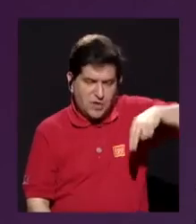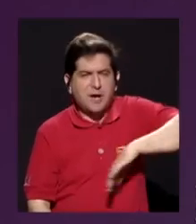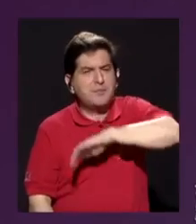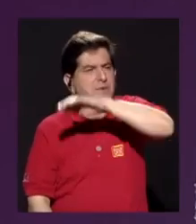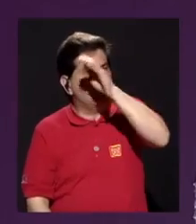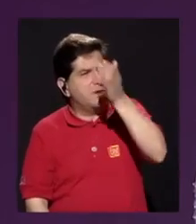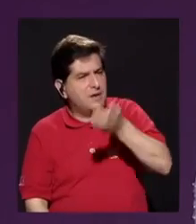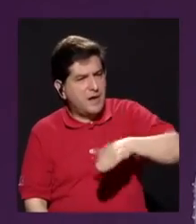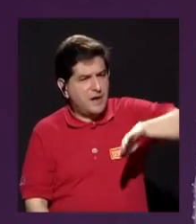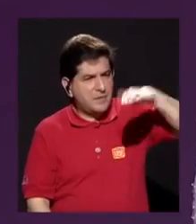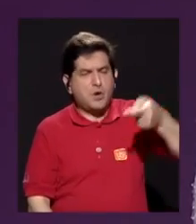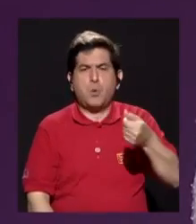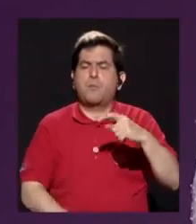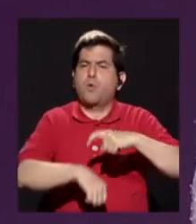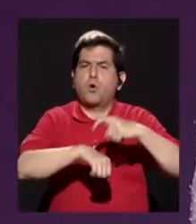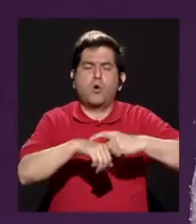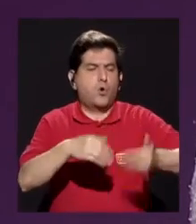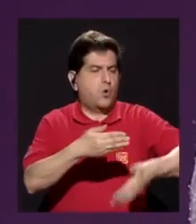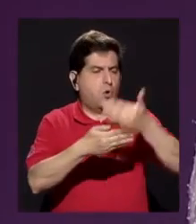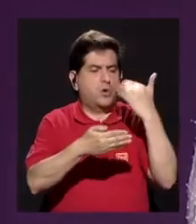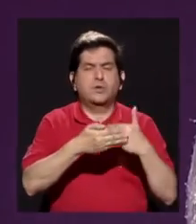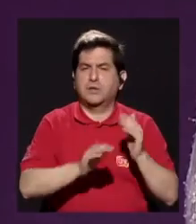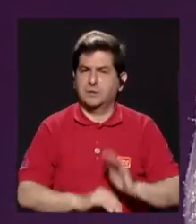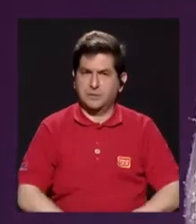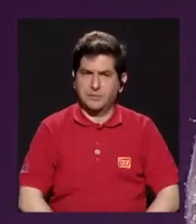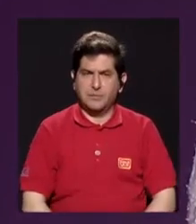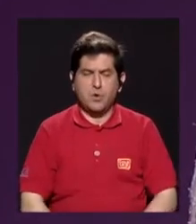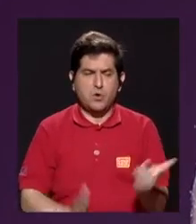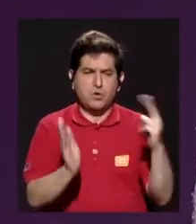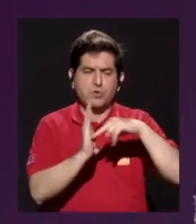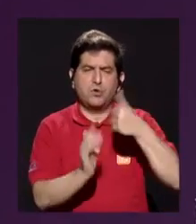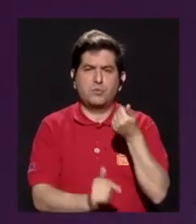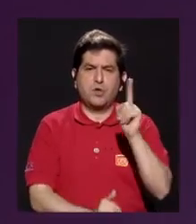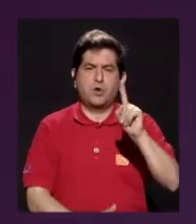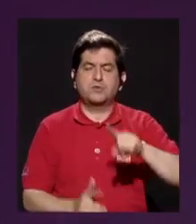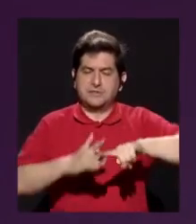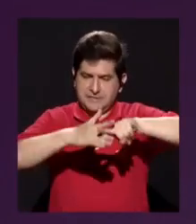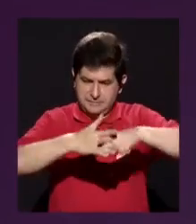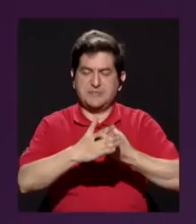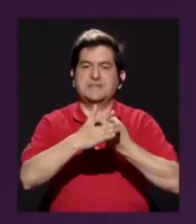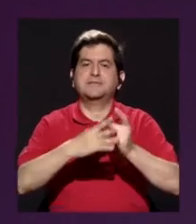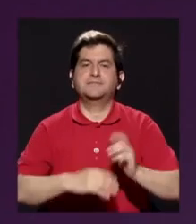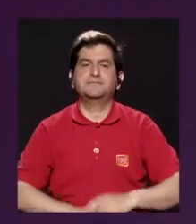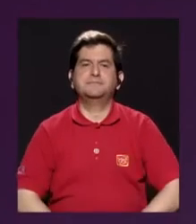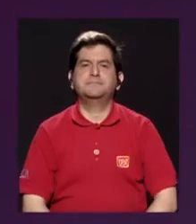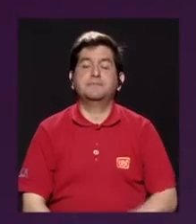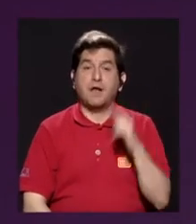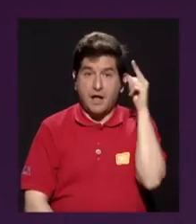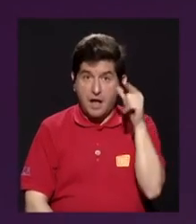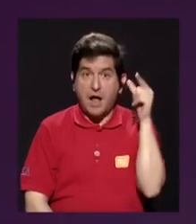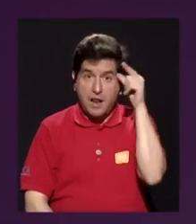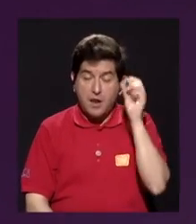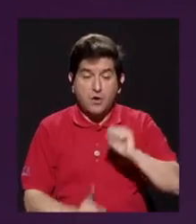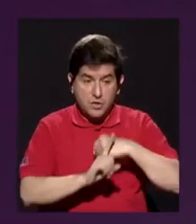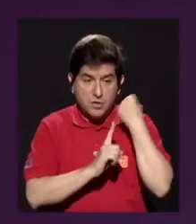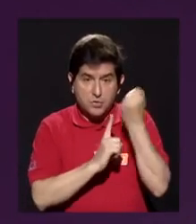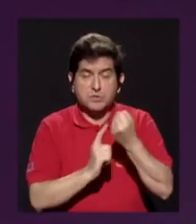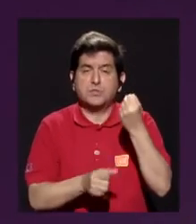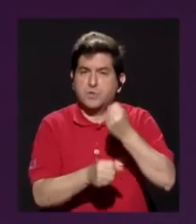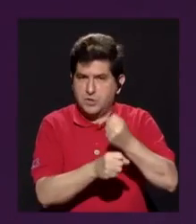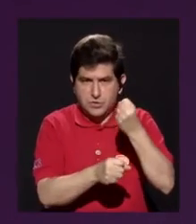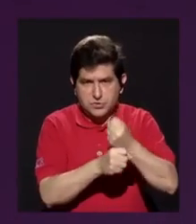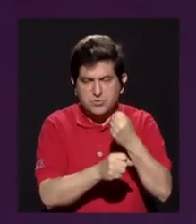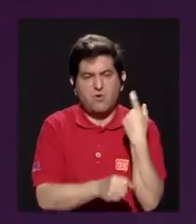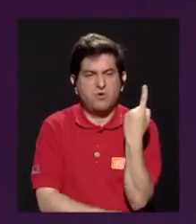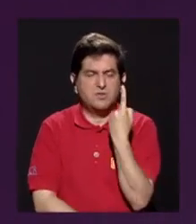montaña relativamente poco tiempo atrás, en el 2011 fue que arranqué. Y lógicamente, por un asunto de trabajo y todo,